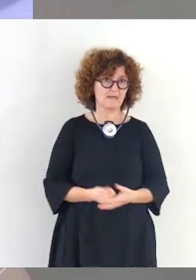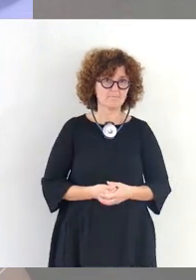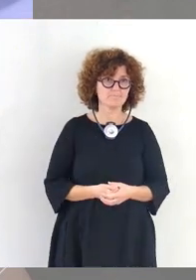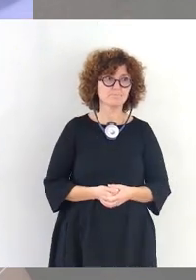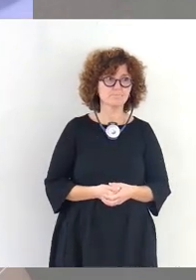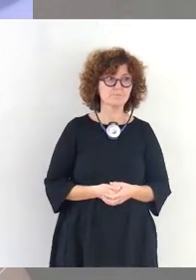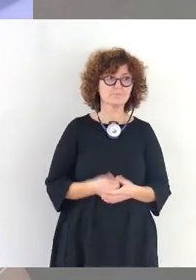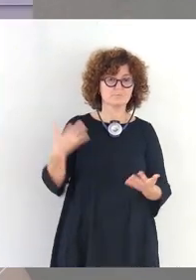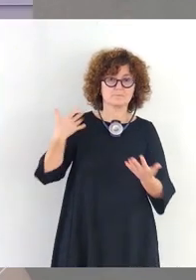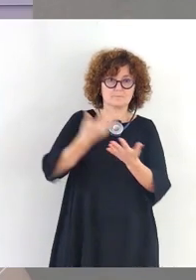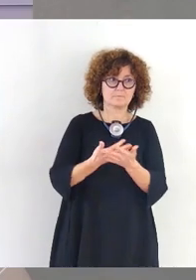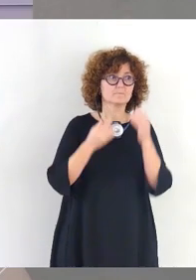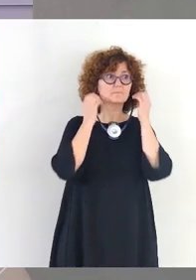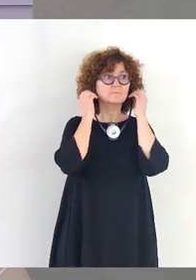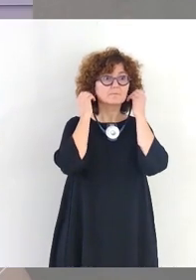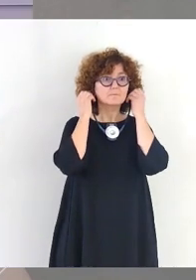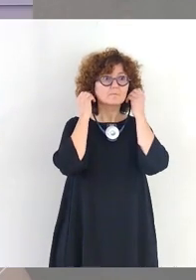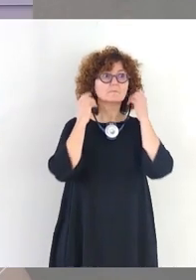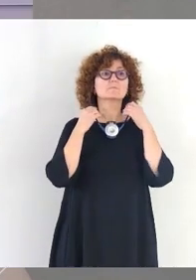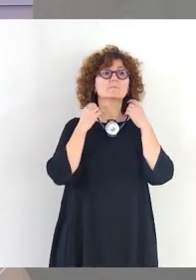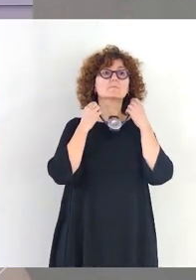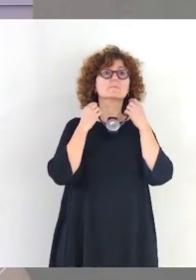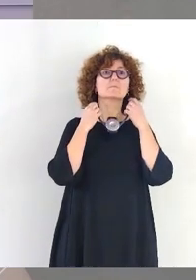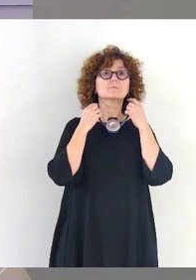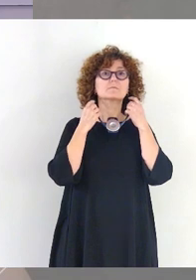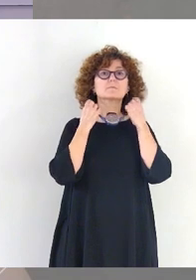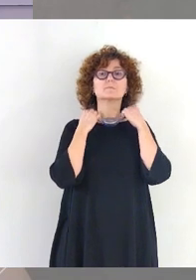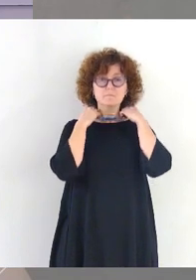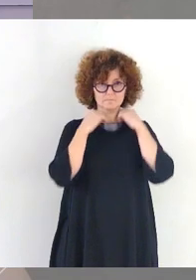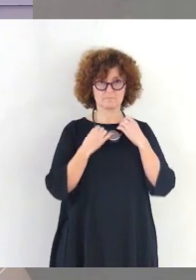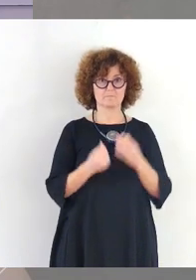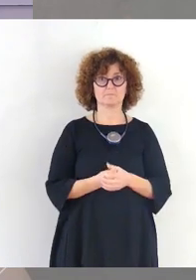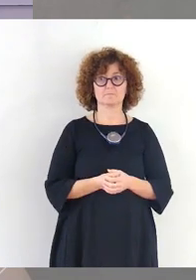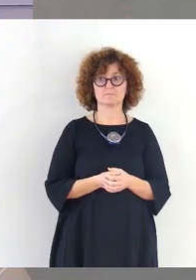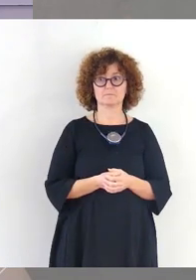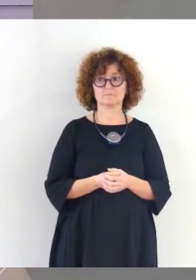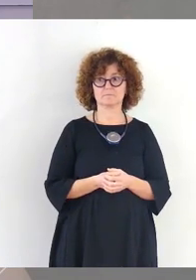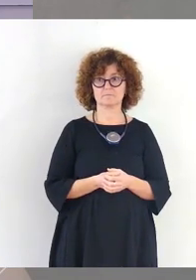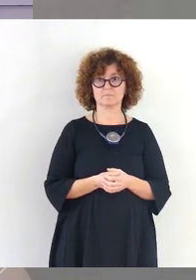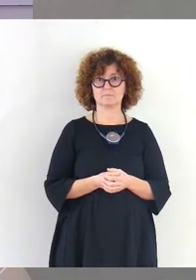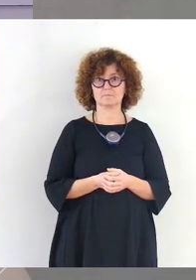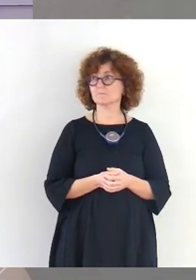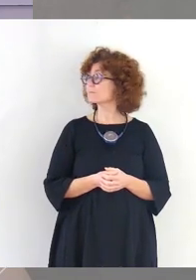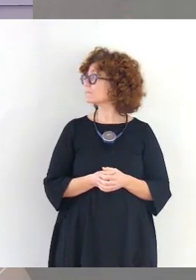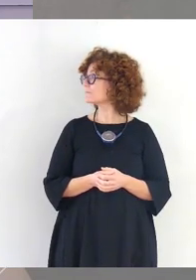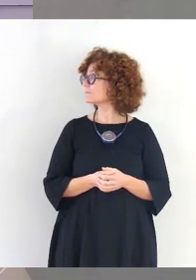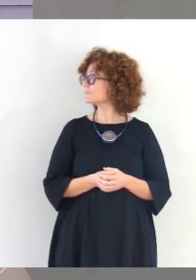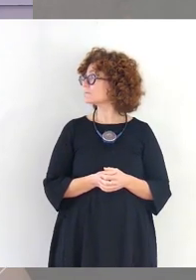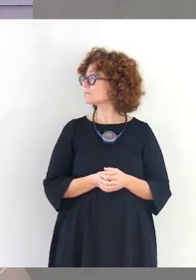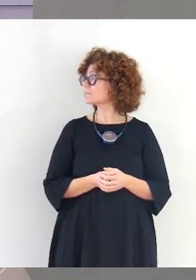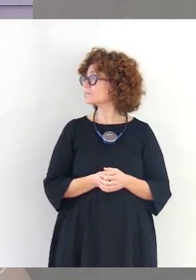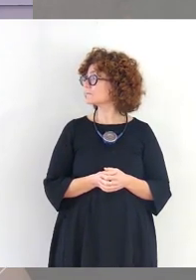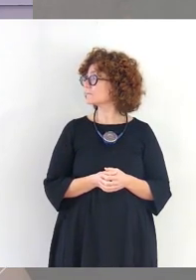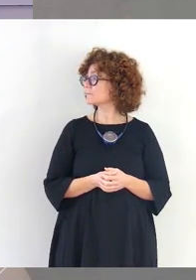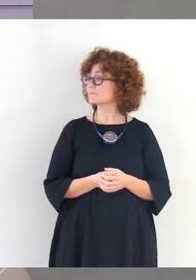veíamos antes en el panel no que está todo relacionado yo creo que lo que señala ronal es que en